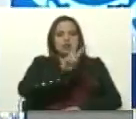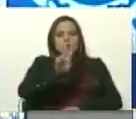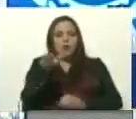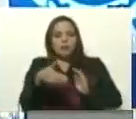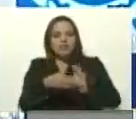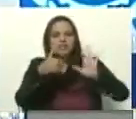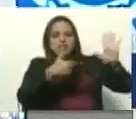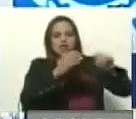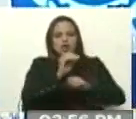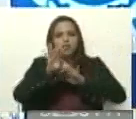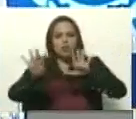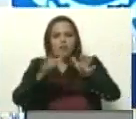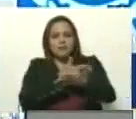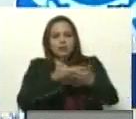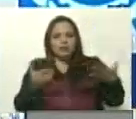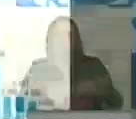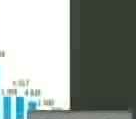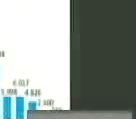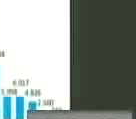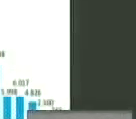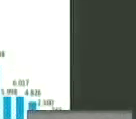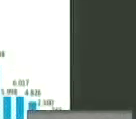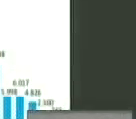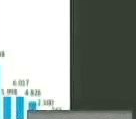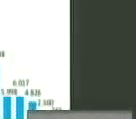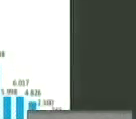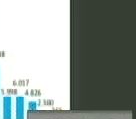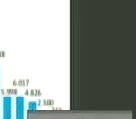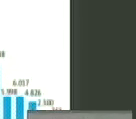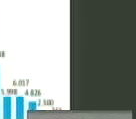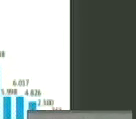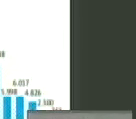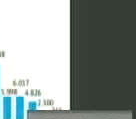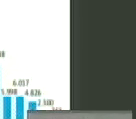52.609 millones de dólares, y en el año 2020, producto del bloqueo, apenas